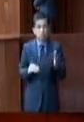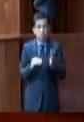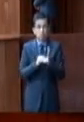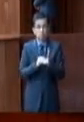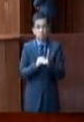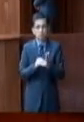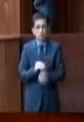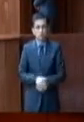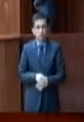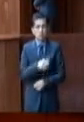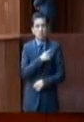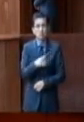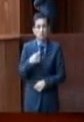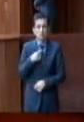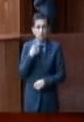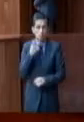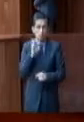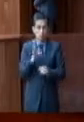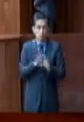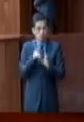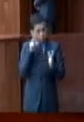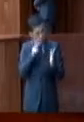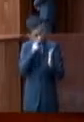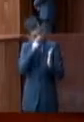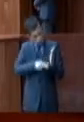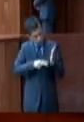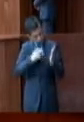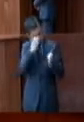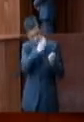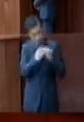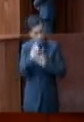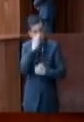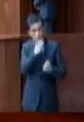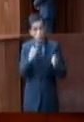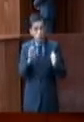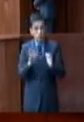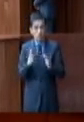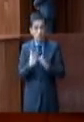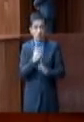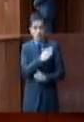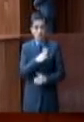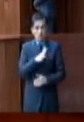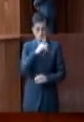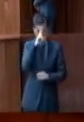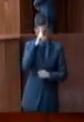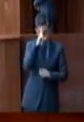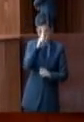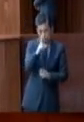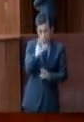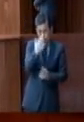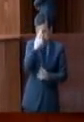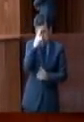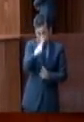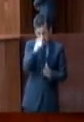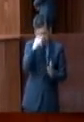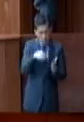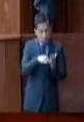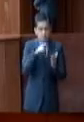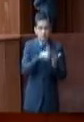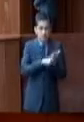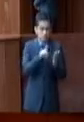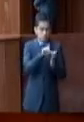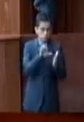deba estudiarse su contenido a partir de la prohibición establecida la norma constitucional en el artículo